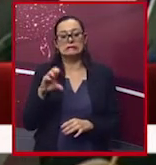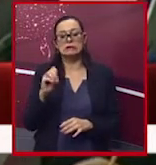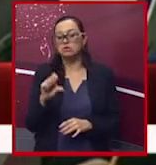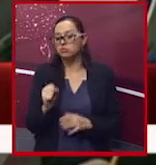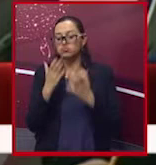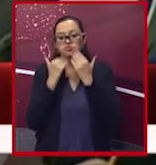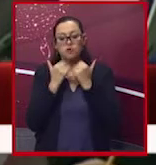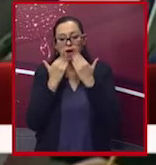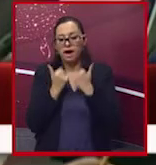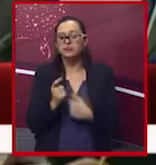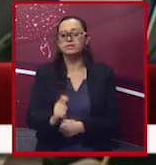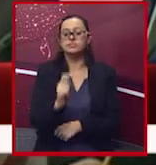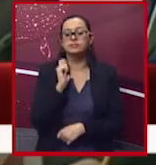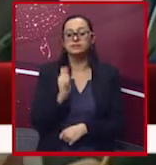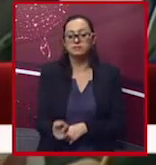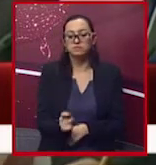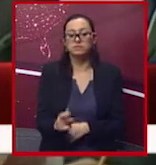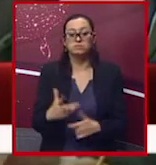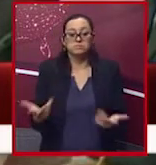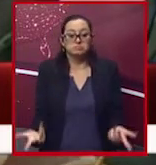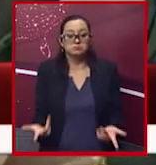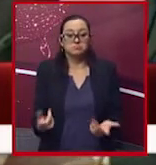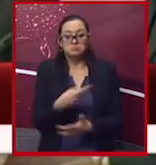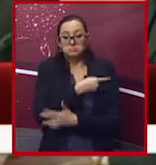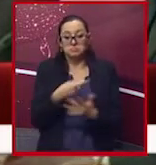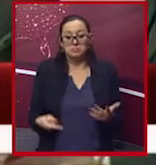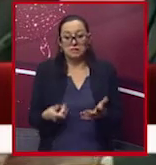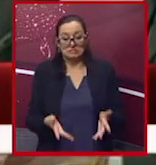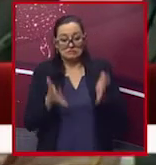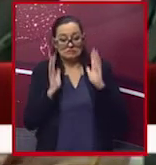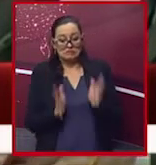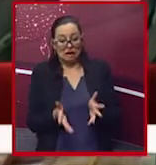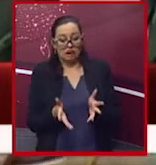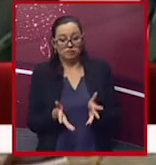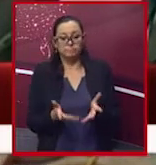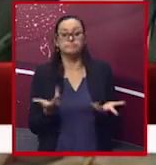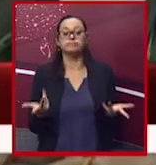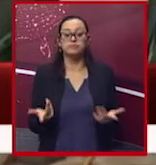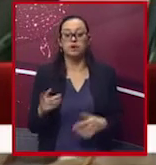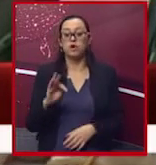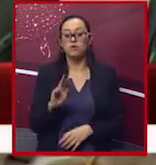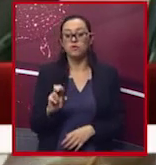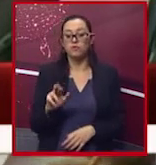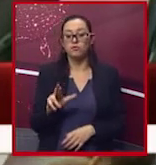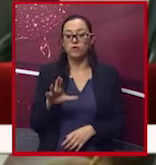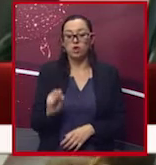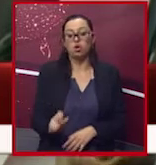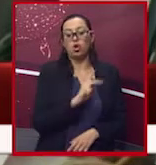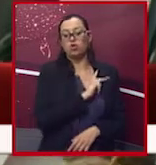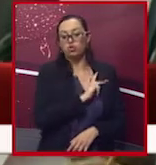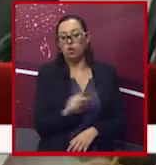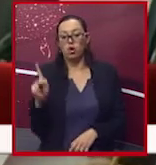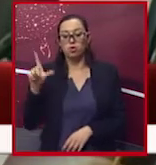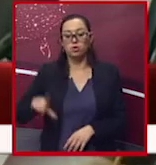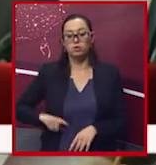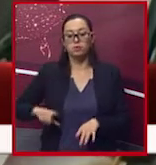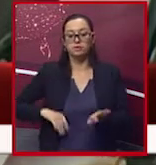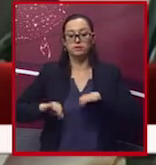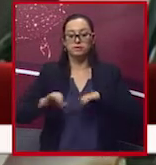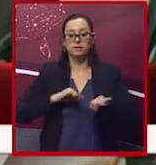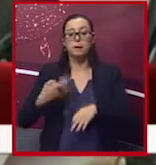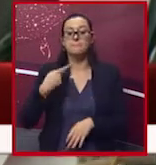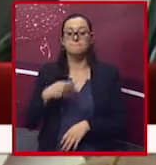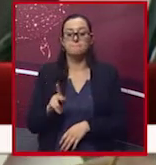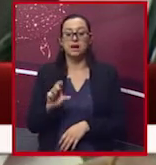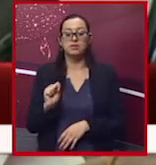qué significaría? Que si la dejamos en esos términos, se eliminaría el fuero para todos los funcionarios, pero los